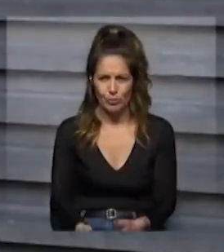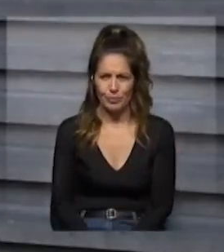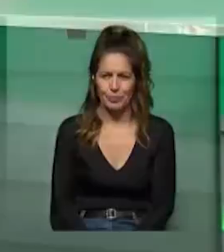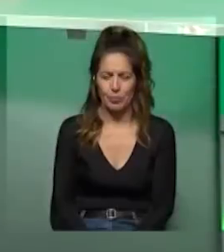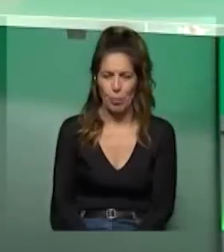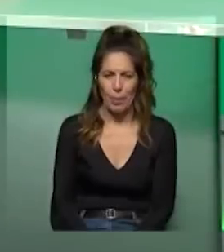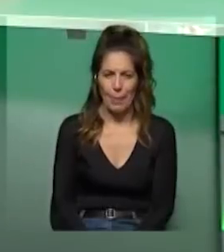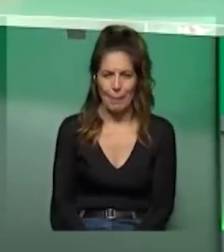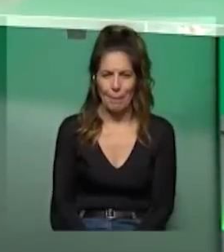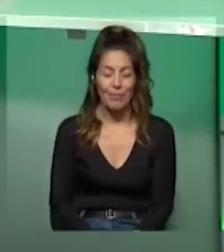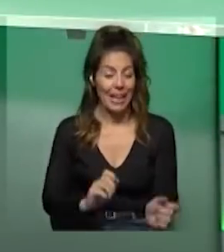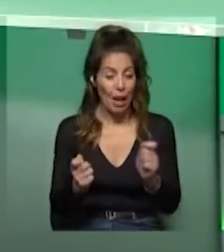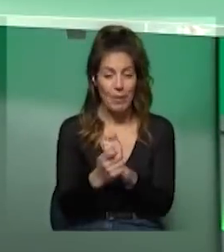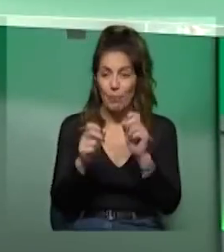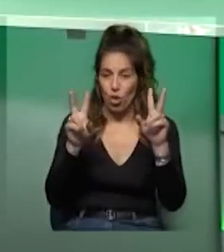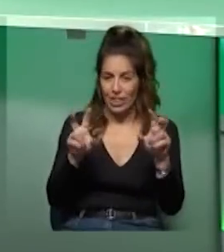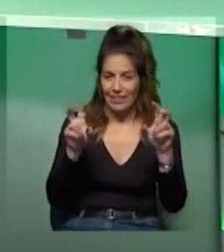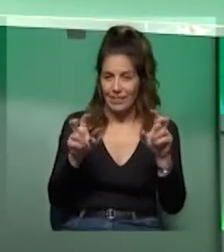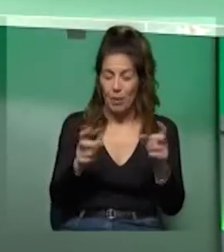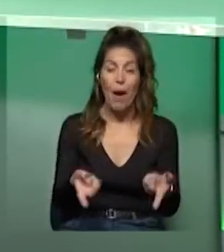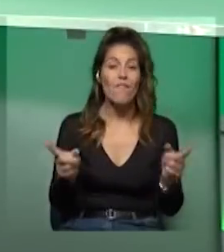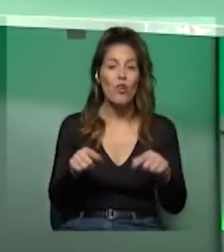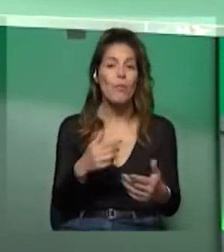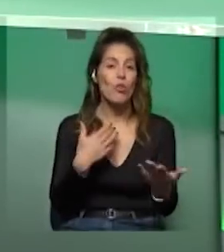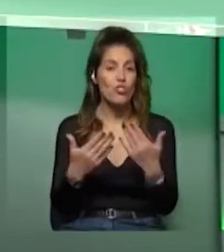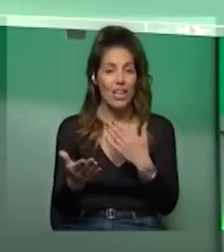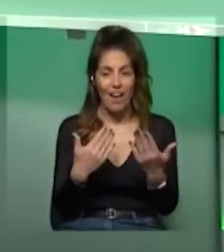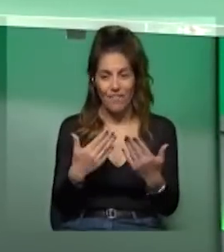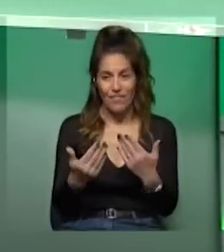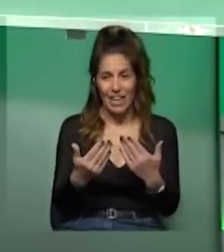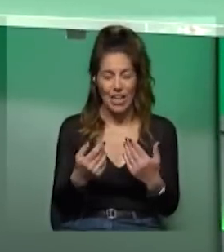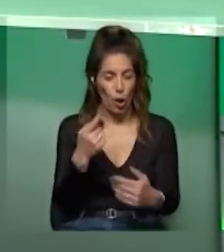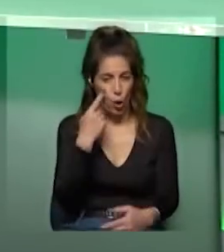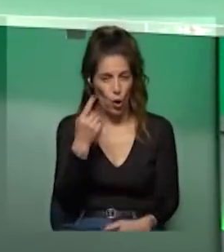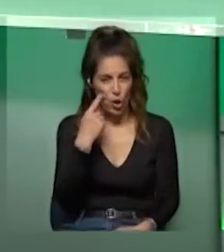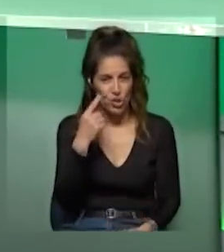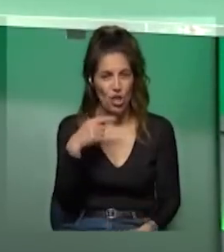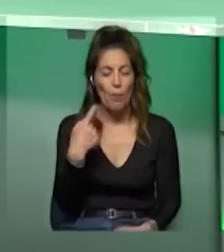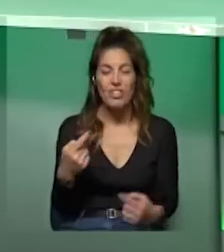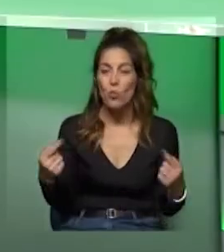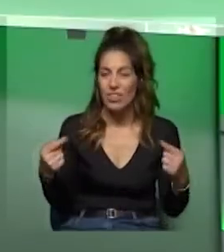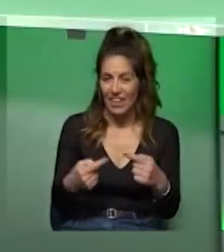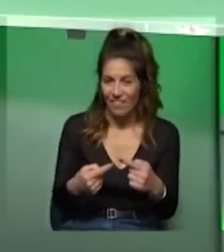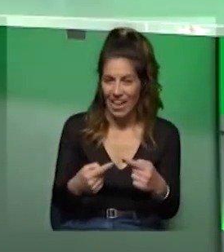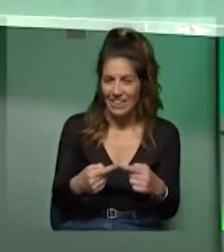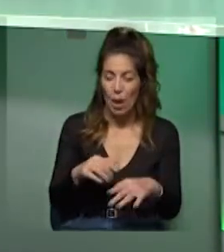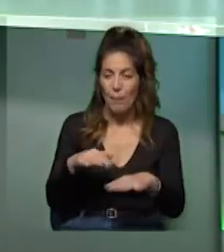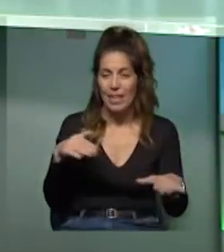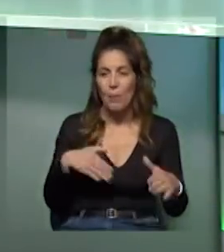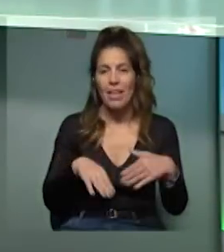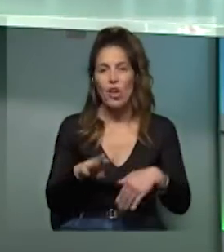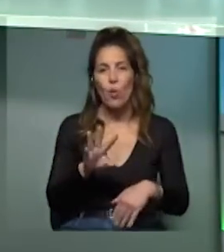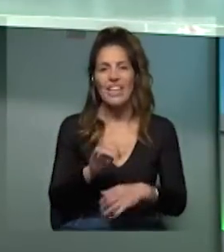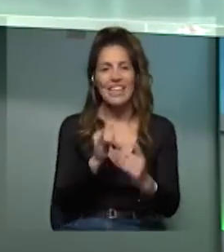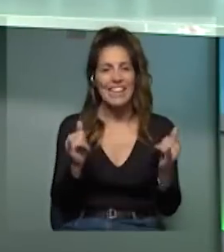exageración cambiamos de tema ahora josema pero volvemos a hablar algo conocido porque tras un largo debate en el plenario más de 40 días